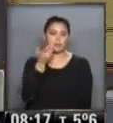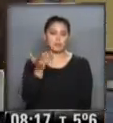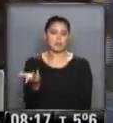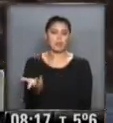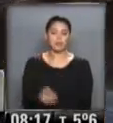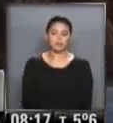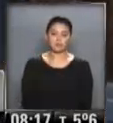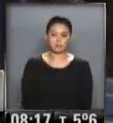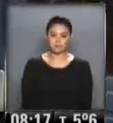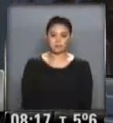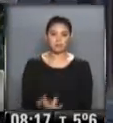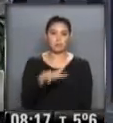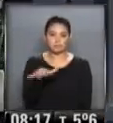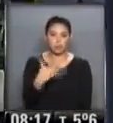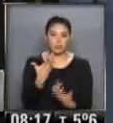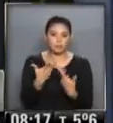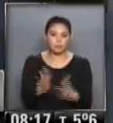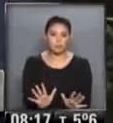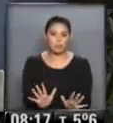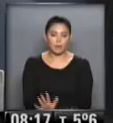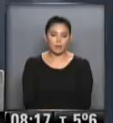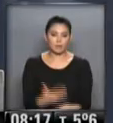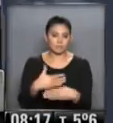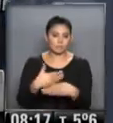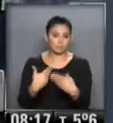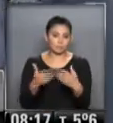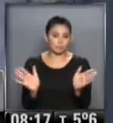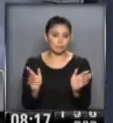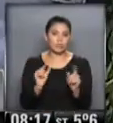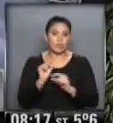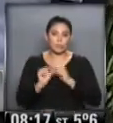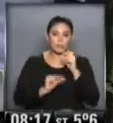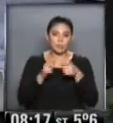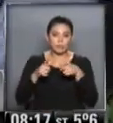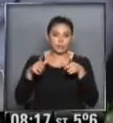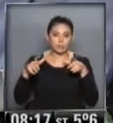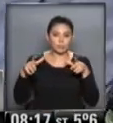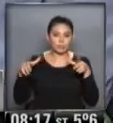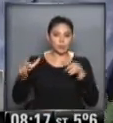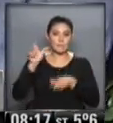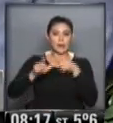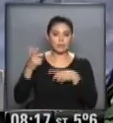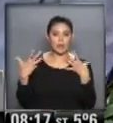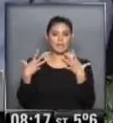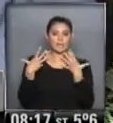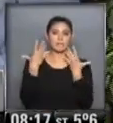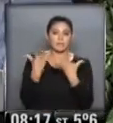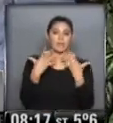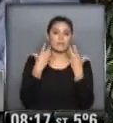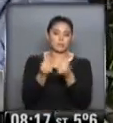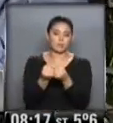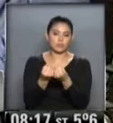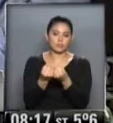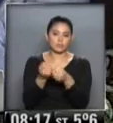que el lugar está abierto, el local está abierto. Lo que sí es que cada vez hay más gente que viene aquí a solidarizarse con la